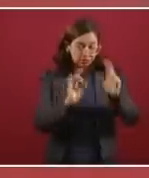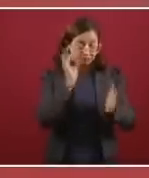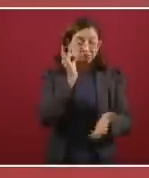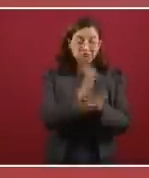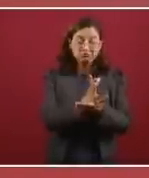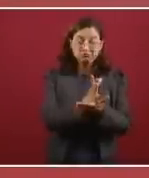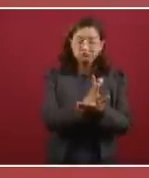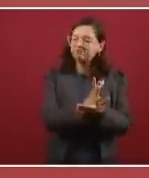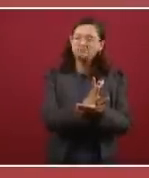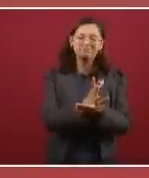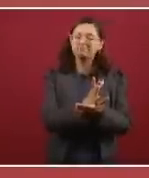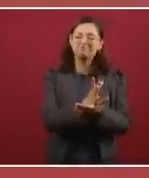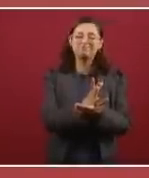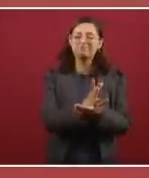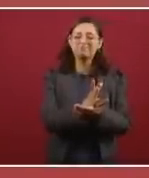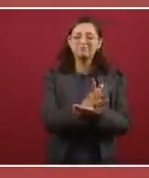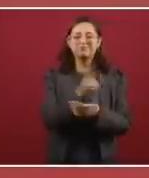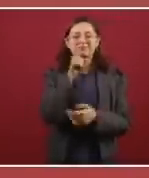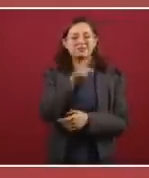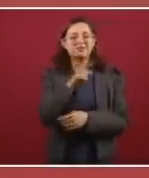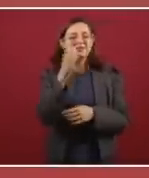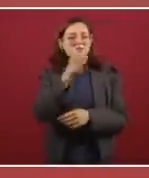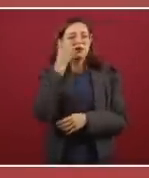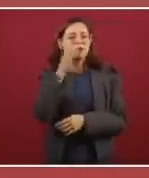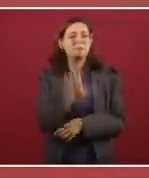es el segundo hogar